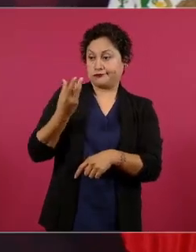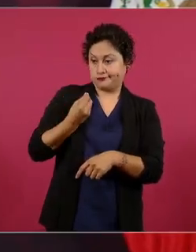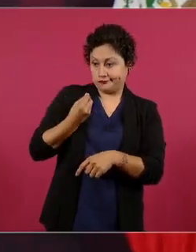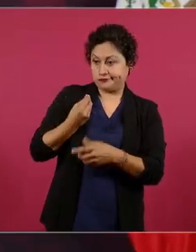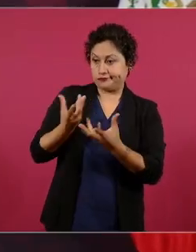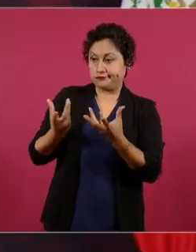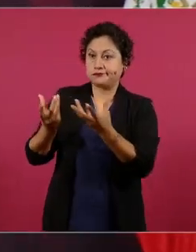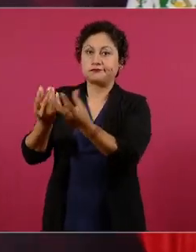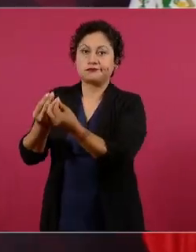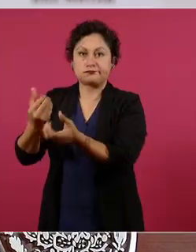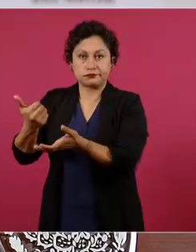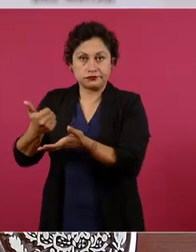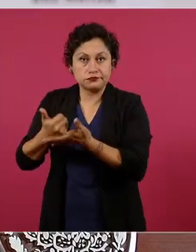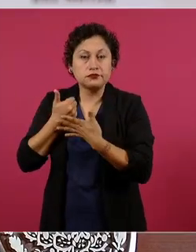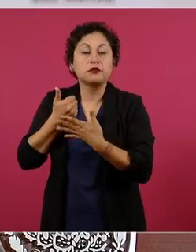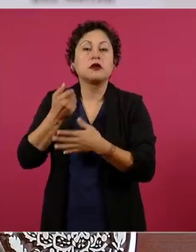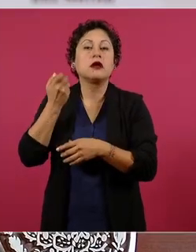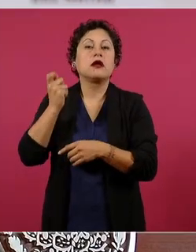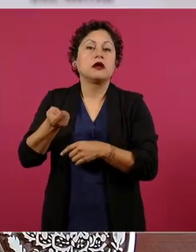periodistas más,